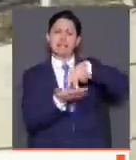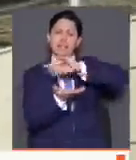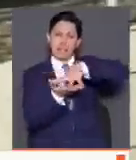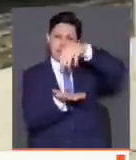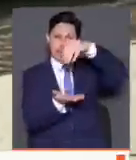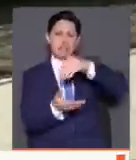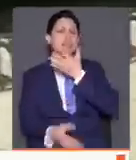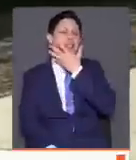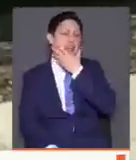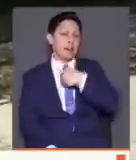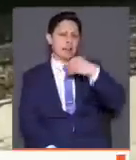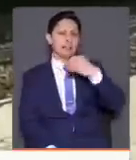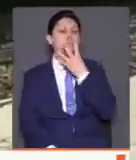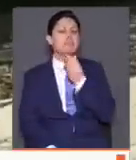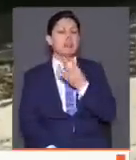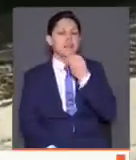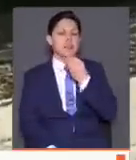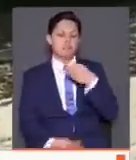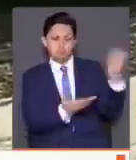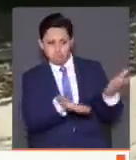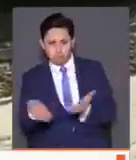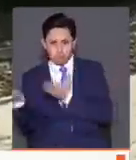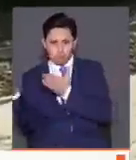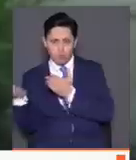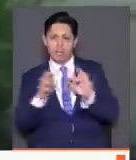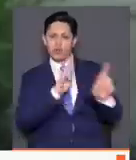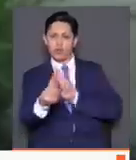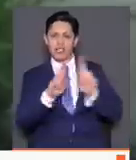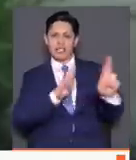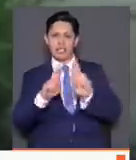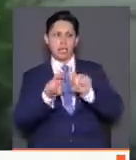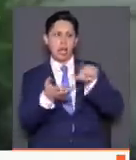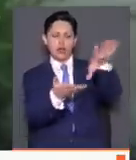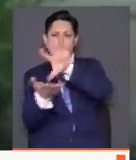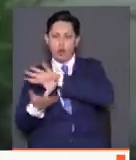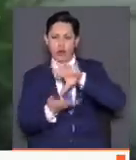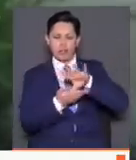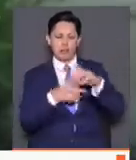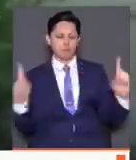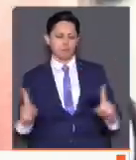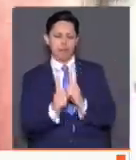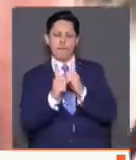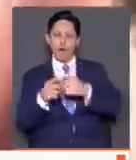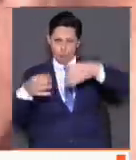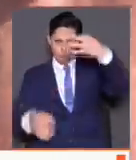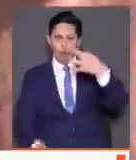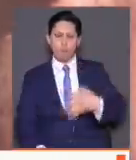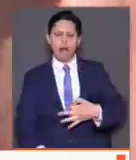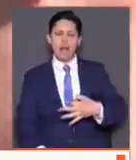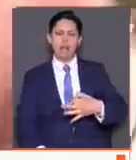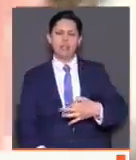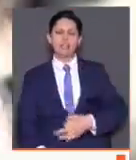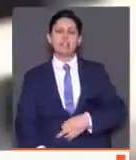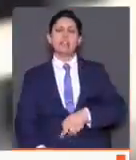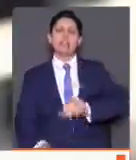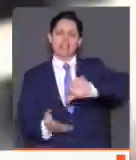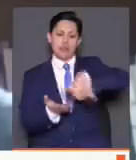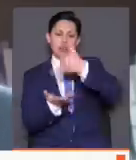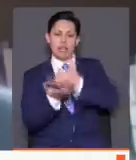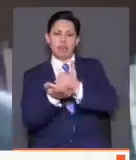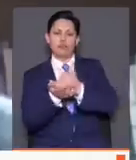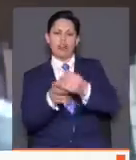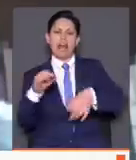el subsecretario de Relaciones Exteriores de ese país a una instancia formal y en la que Jerusalén expresará una nota de